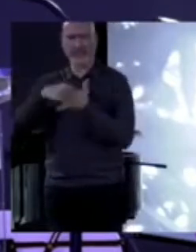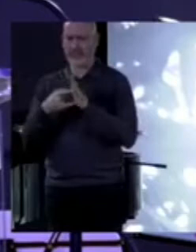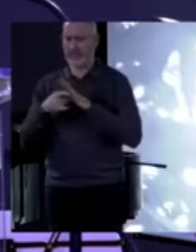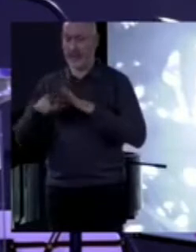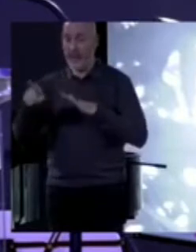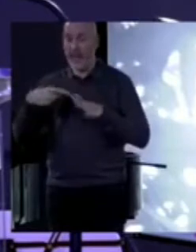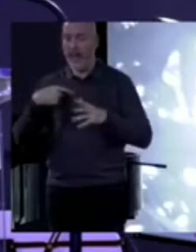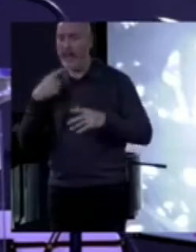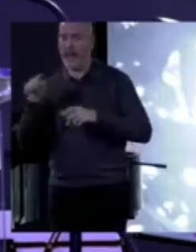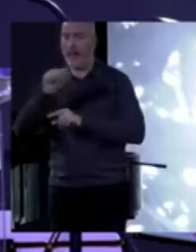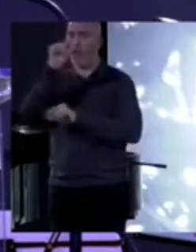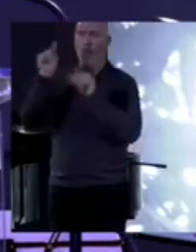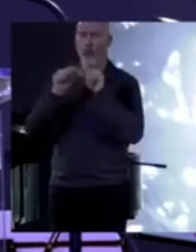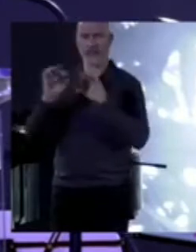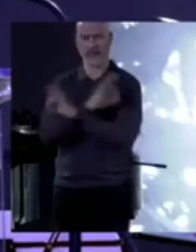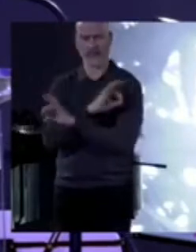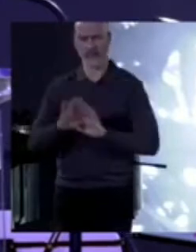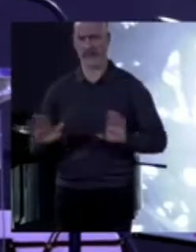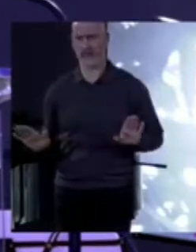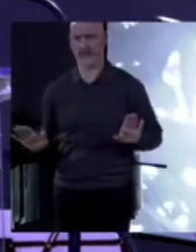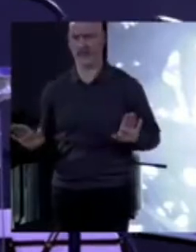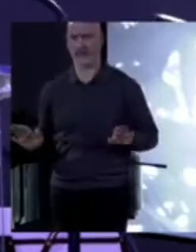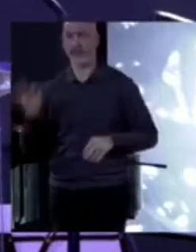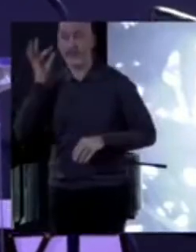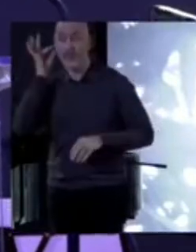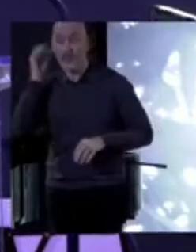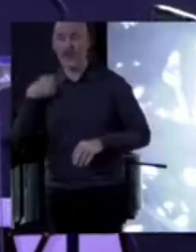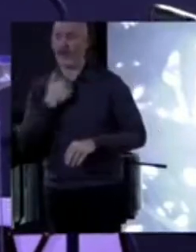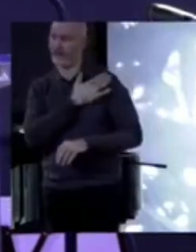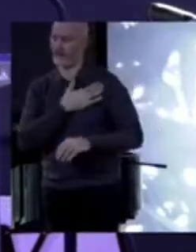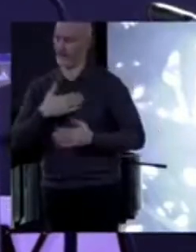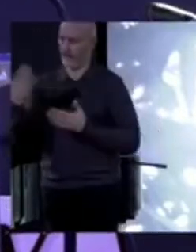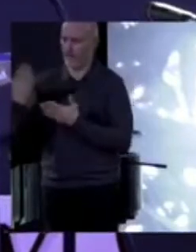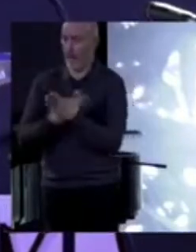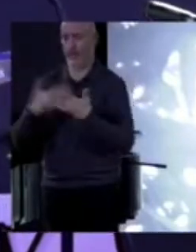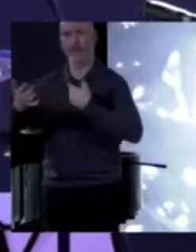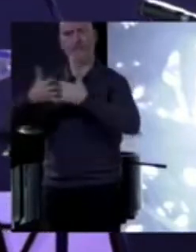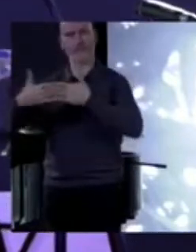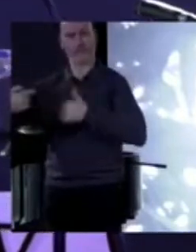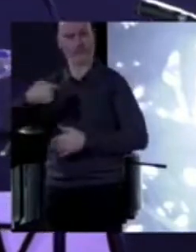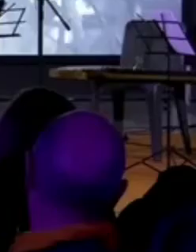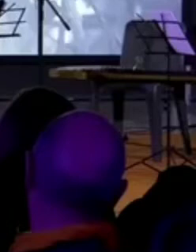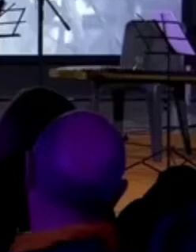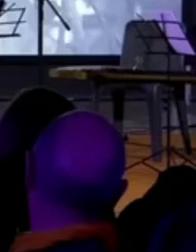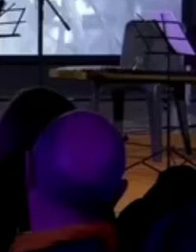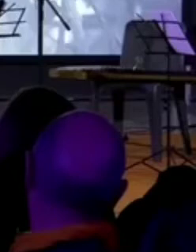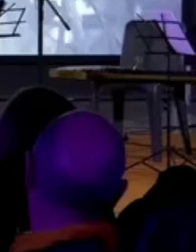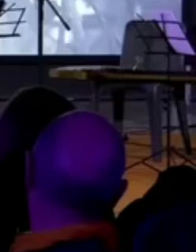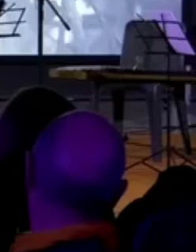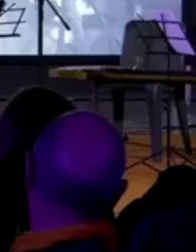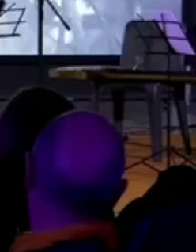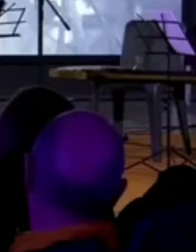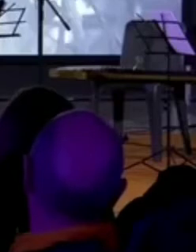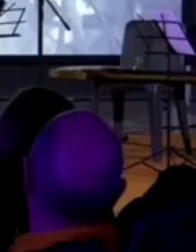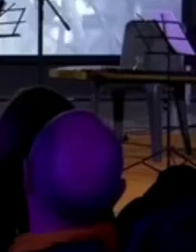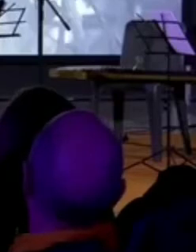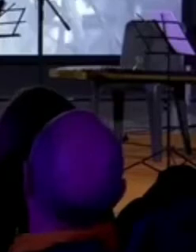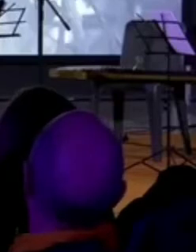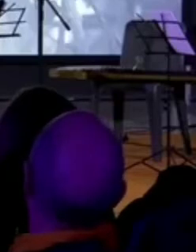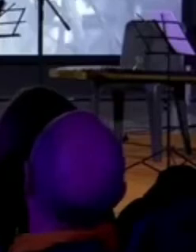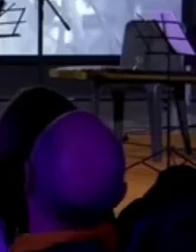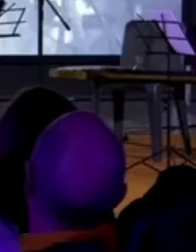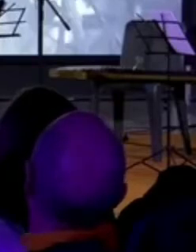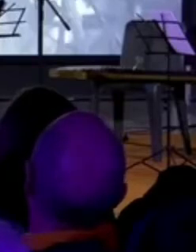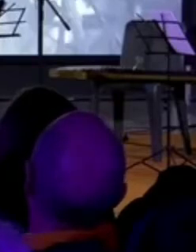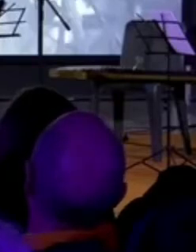incuestionable. Las mujeres queremos conseguir el pan por nosotras mismas, con los mismos sueldos, con los mismos derechos que los